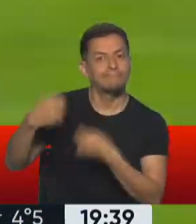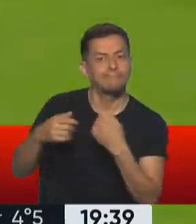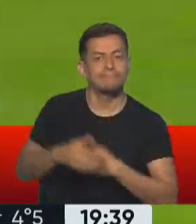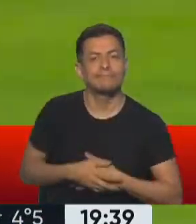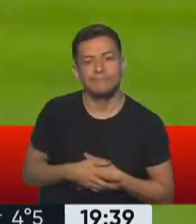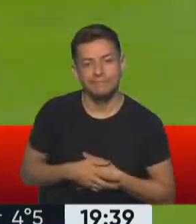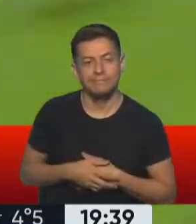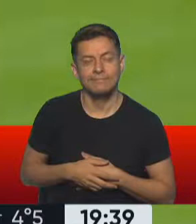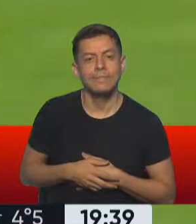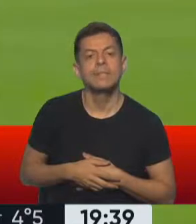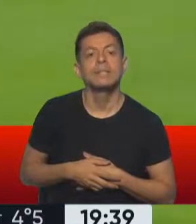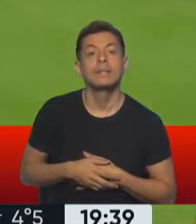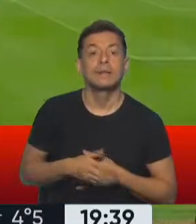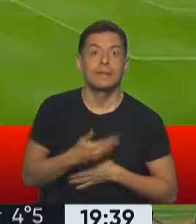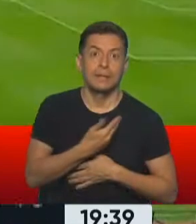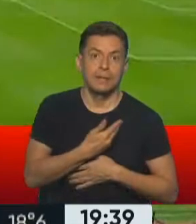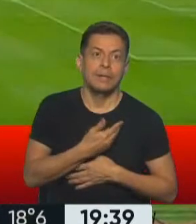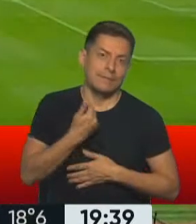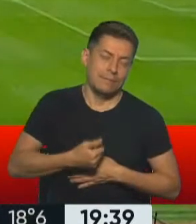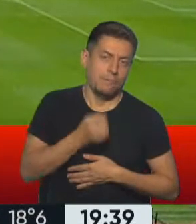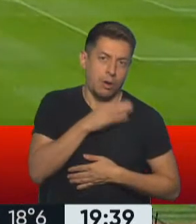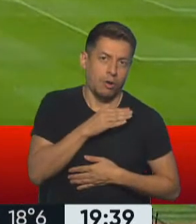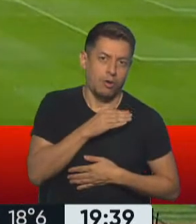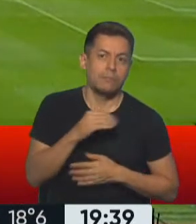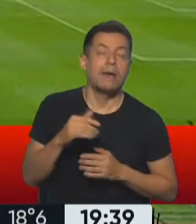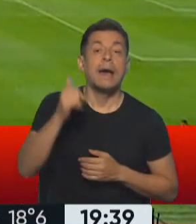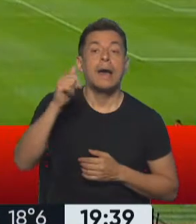este gol de Aliendro.